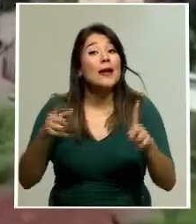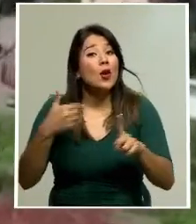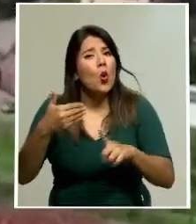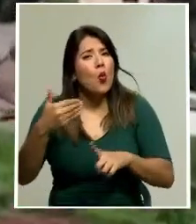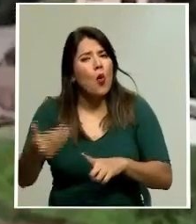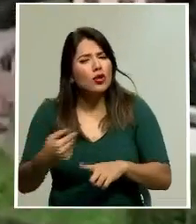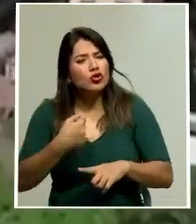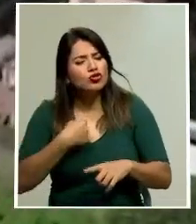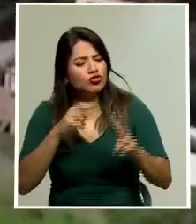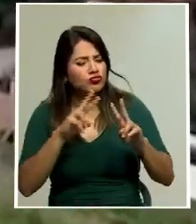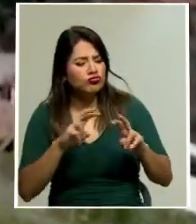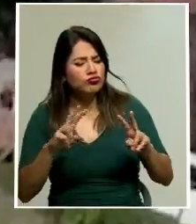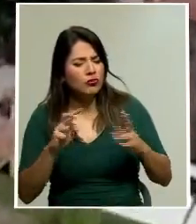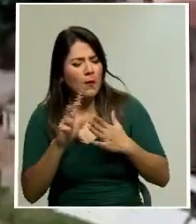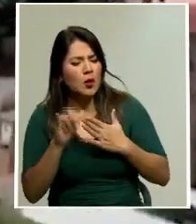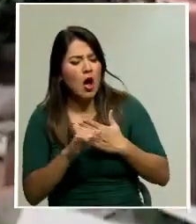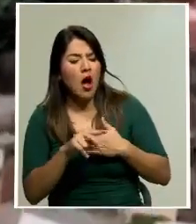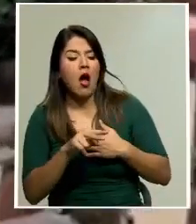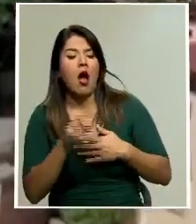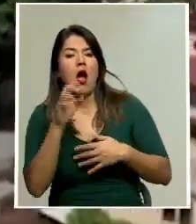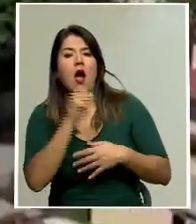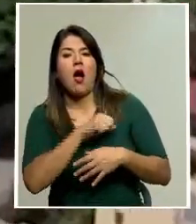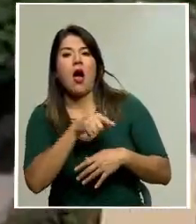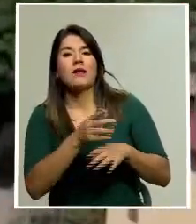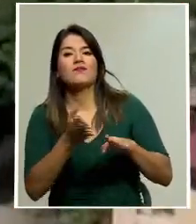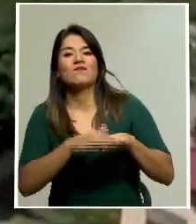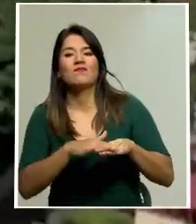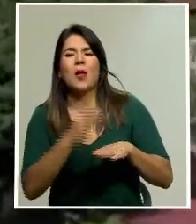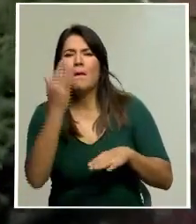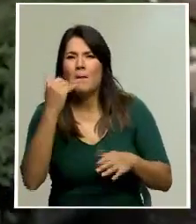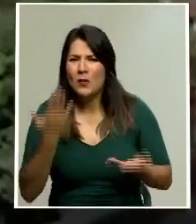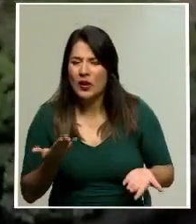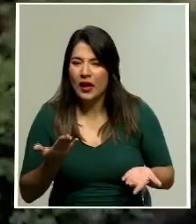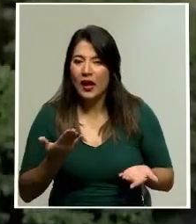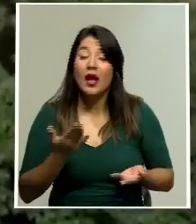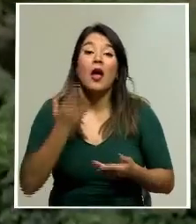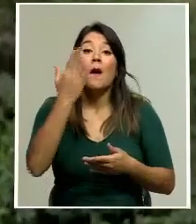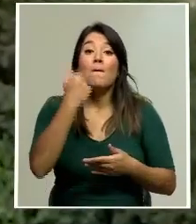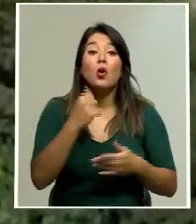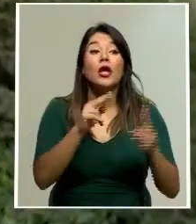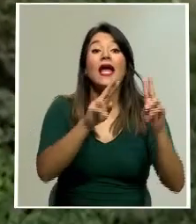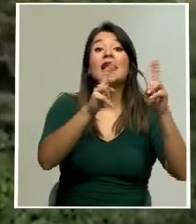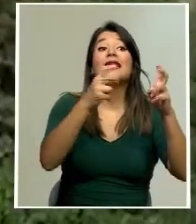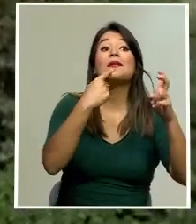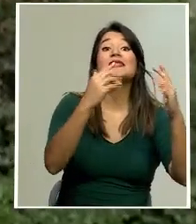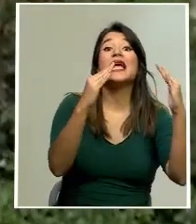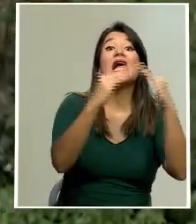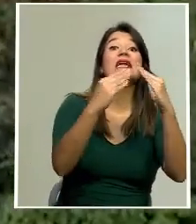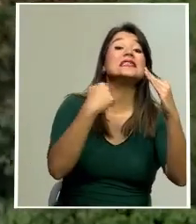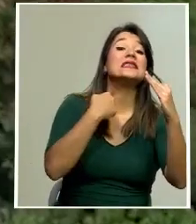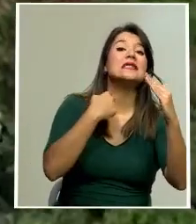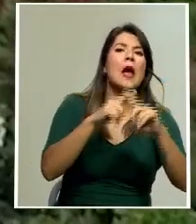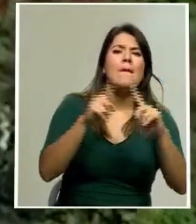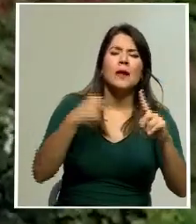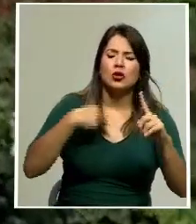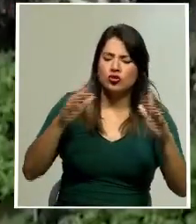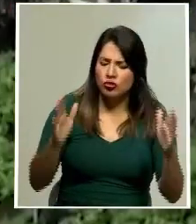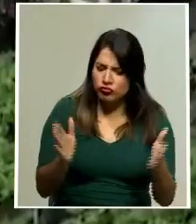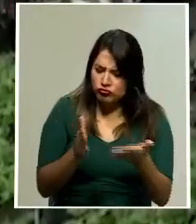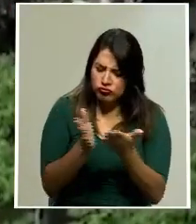que tiene trampa el proyecto. ¿En qué sentido tiene trampa? En que el título dice casas de lujo, pero a la hora ellos